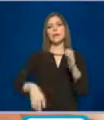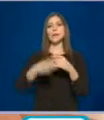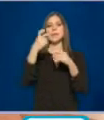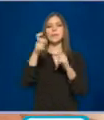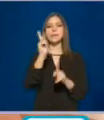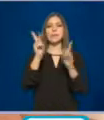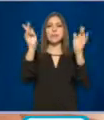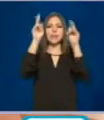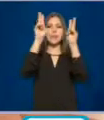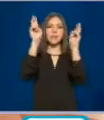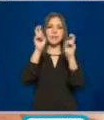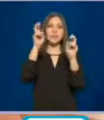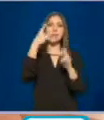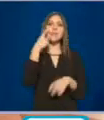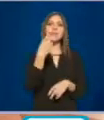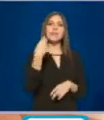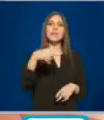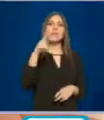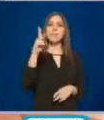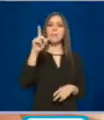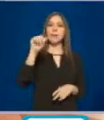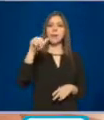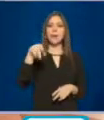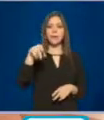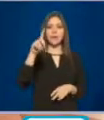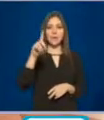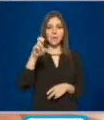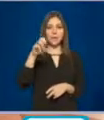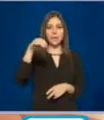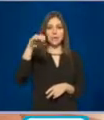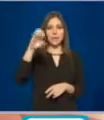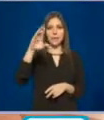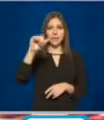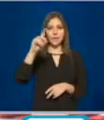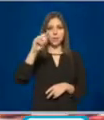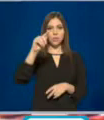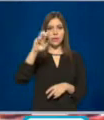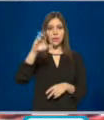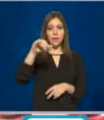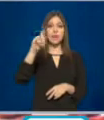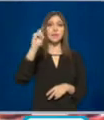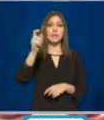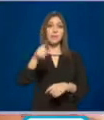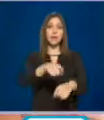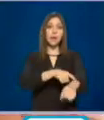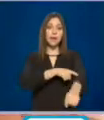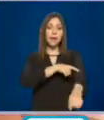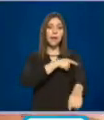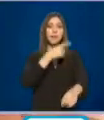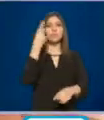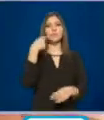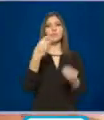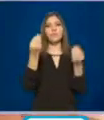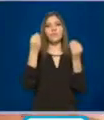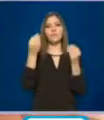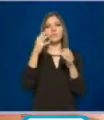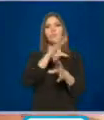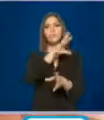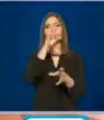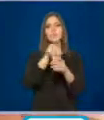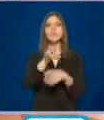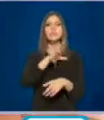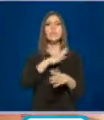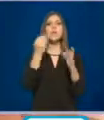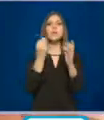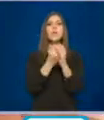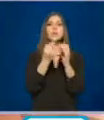este plan de mercadotecnia que ha estado un poquito largo, pero es extenso. Sí, es claro. un tema extenso. Oye, no, hay cursos de 1 año, 6 meses y demás para hablar